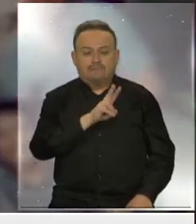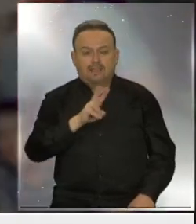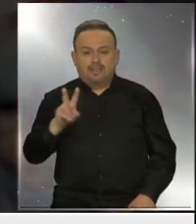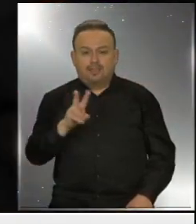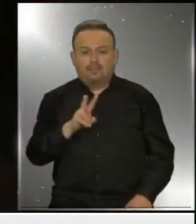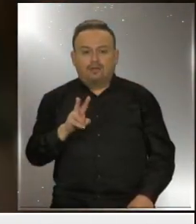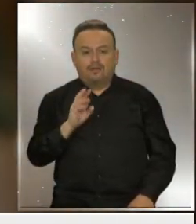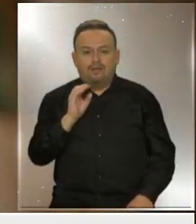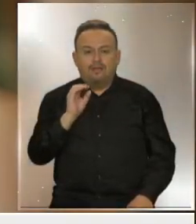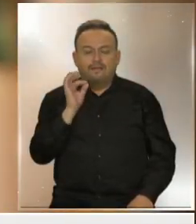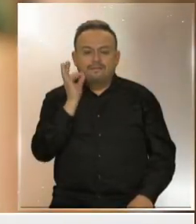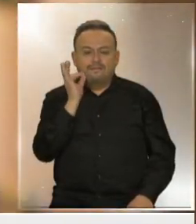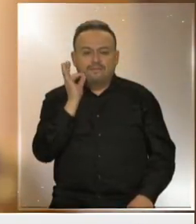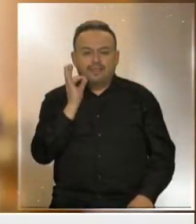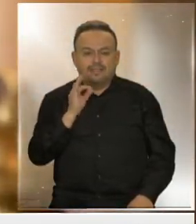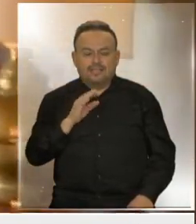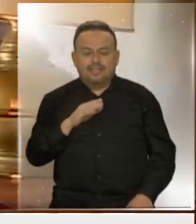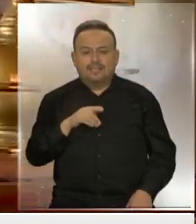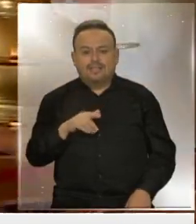bisnietos.